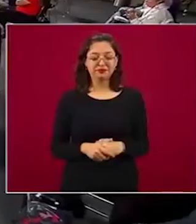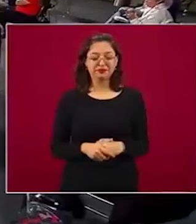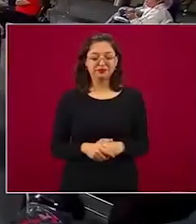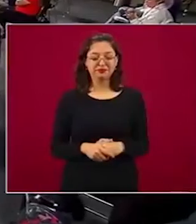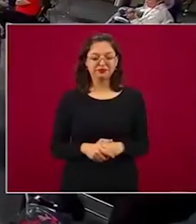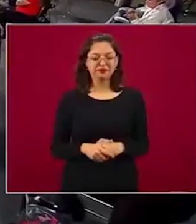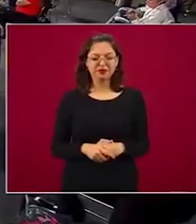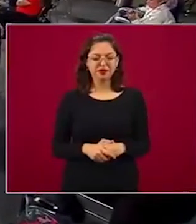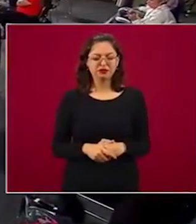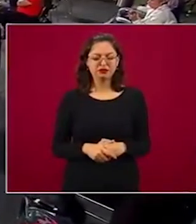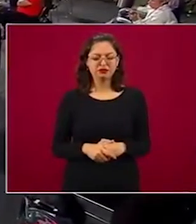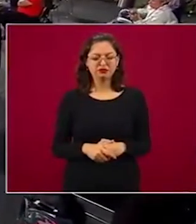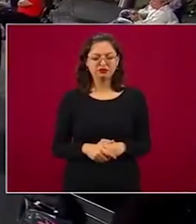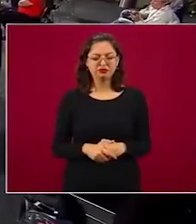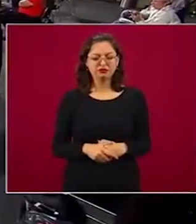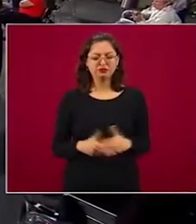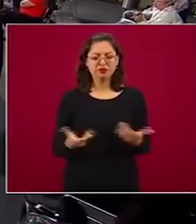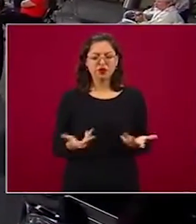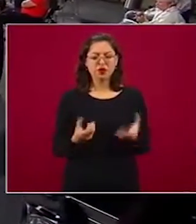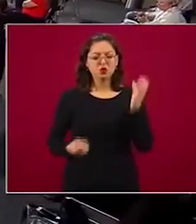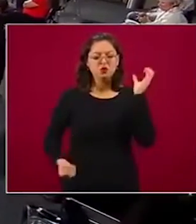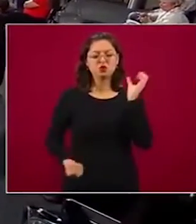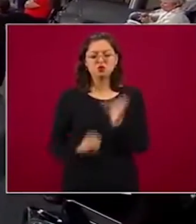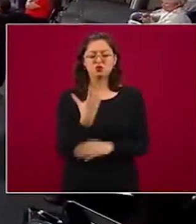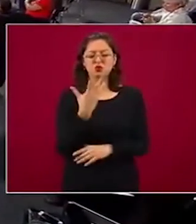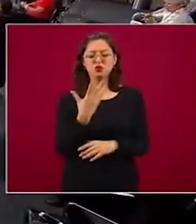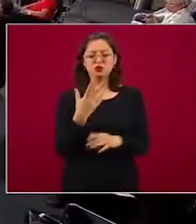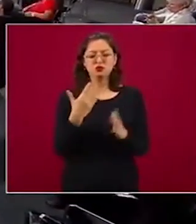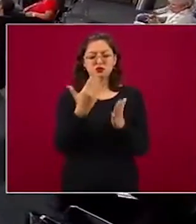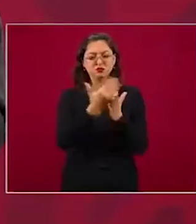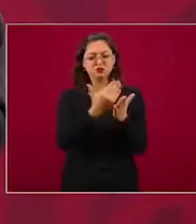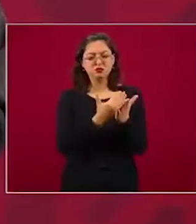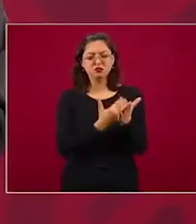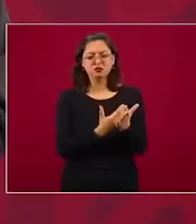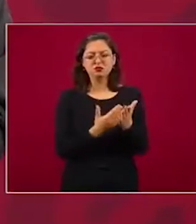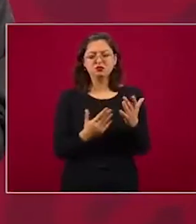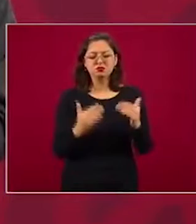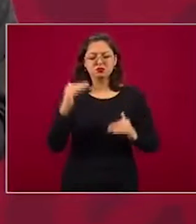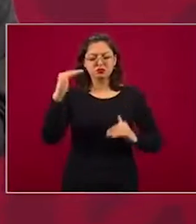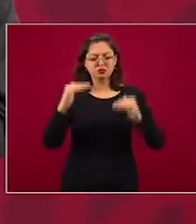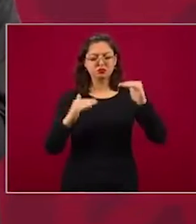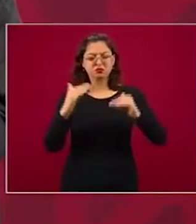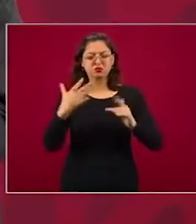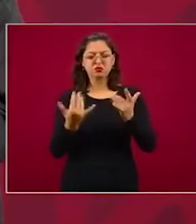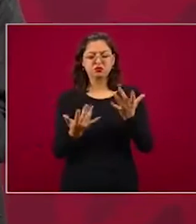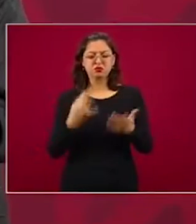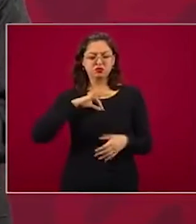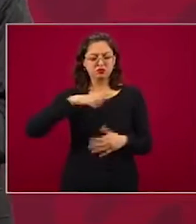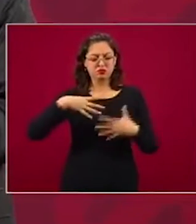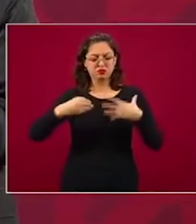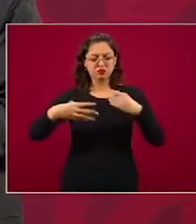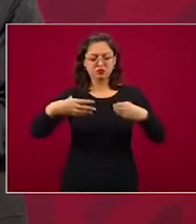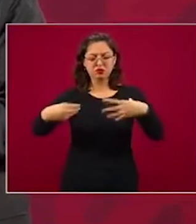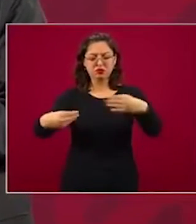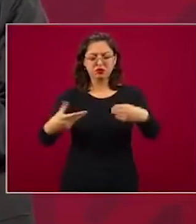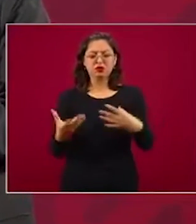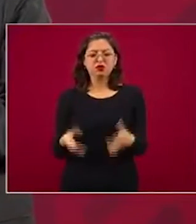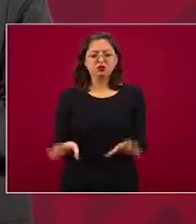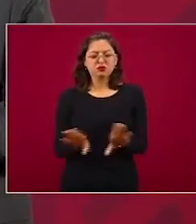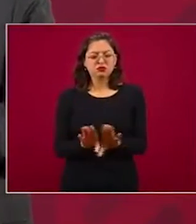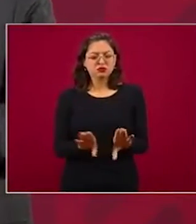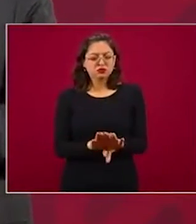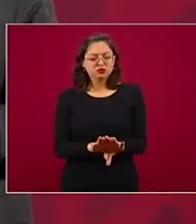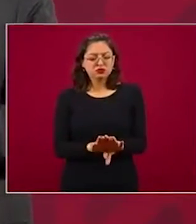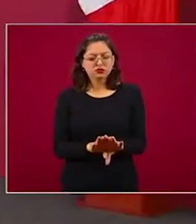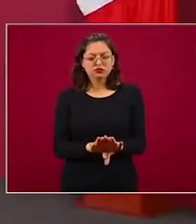aunque reconoció que todo el país se encuentra en semáforo rojo por el alto número de contagios de kobe 19 el presidente